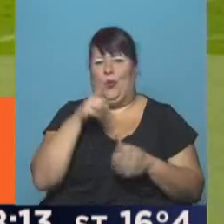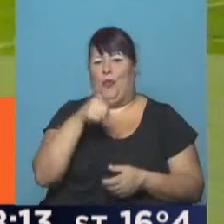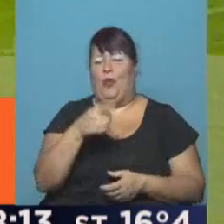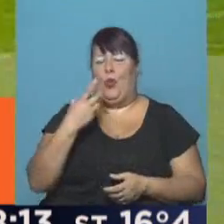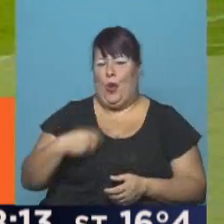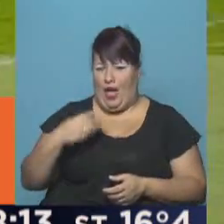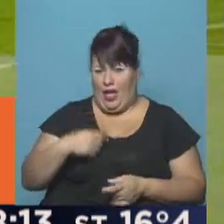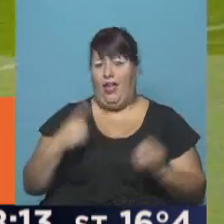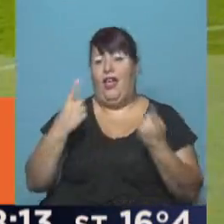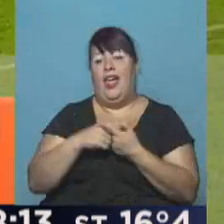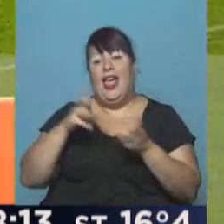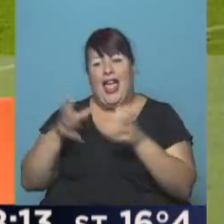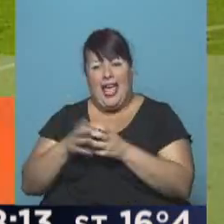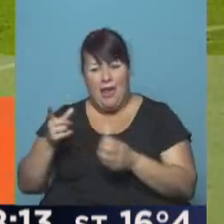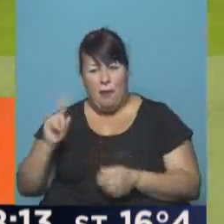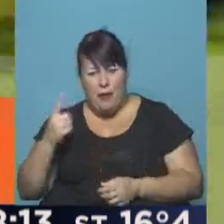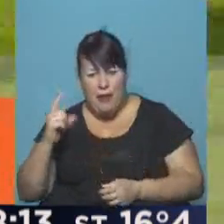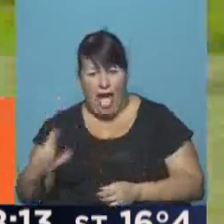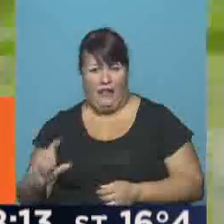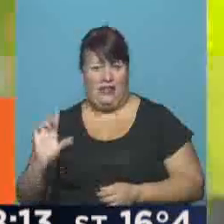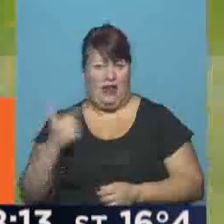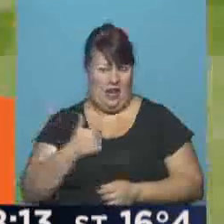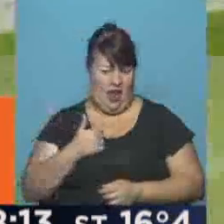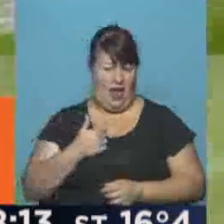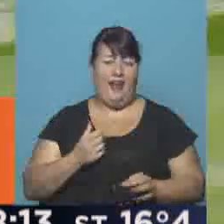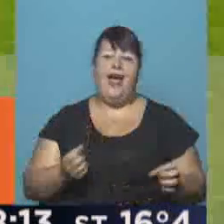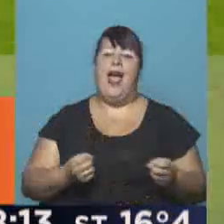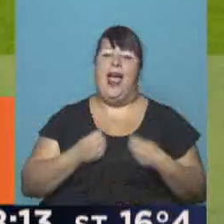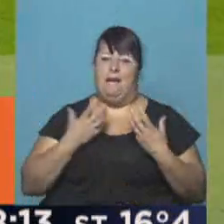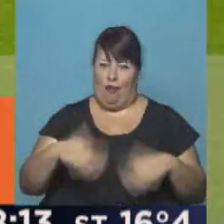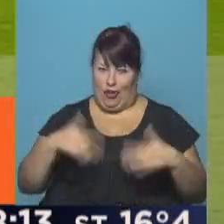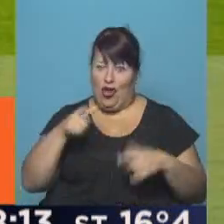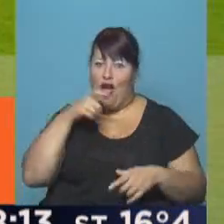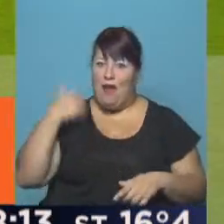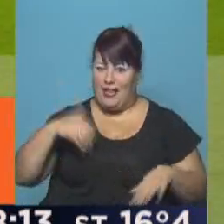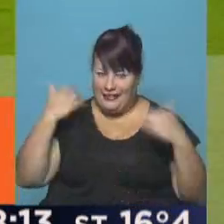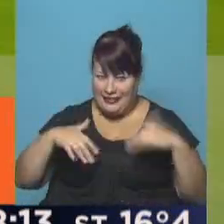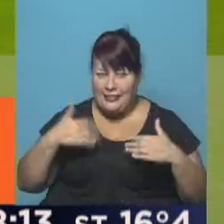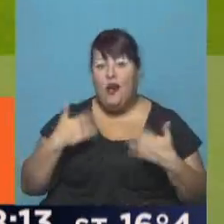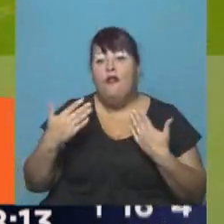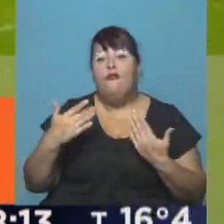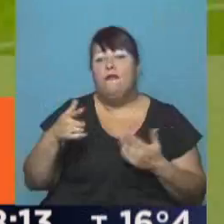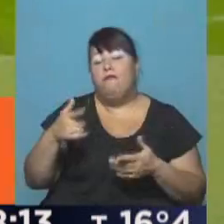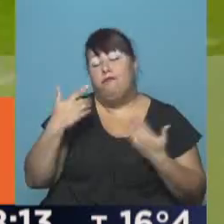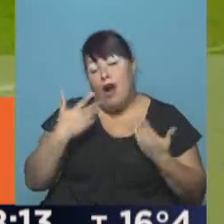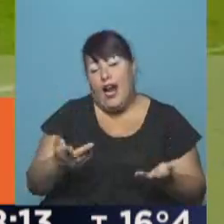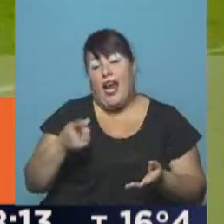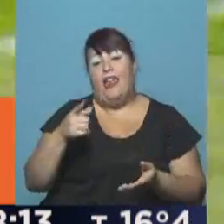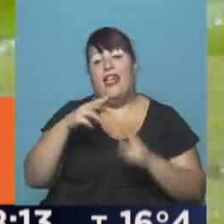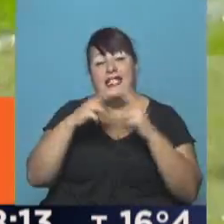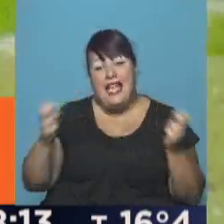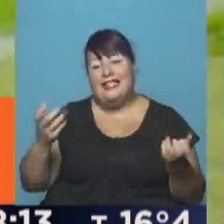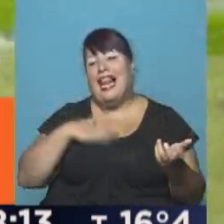Asconzábal ante un equipo de la primera C. La emoción que tiene esta Copa Argentina, la posibilidad que tuvo Zárate,